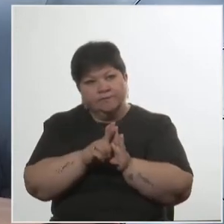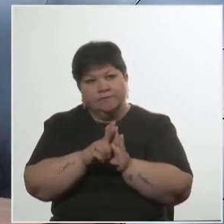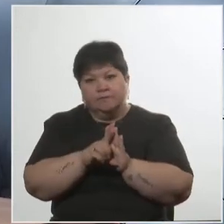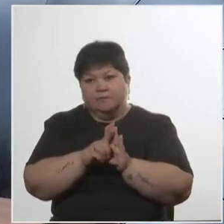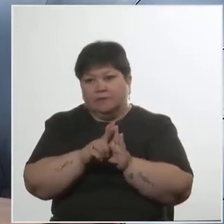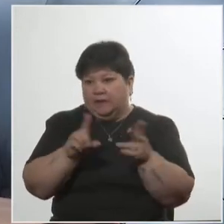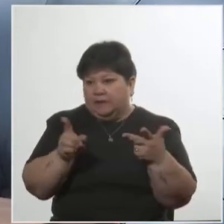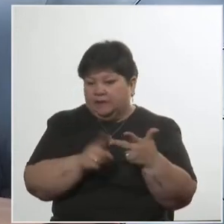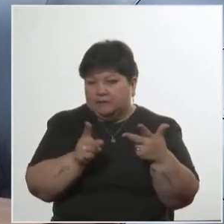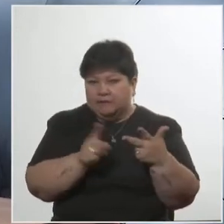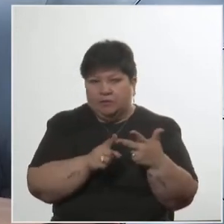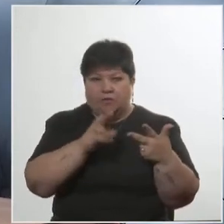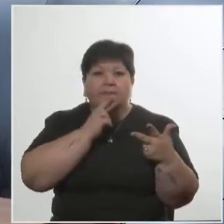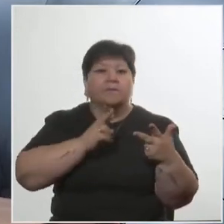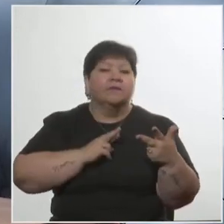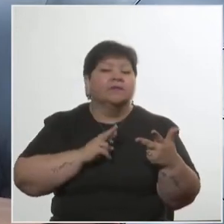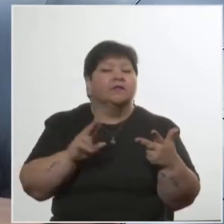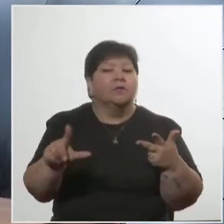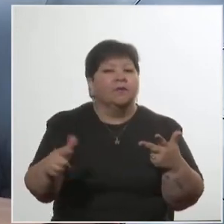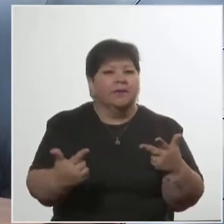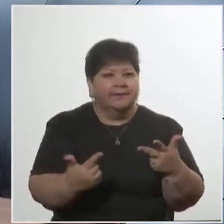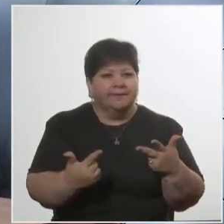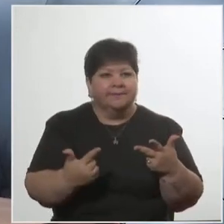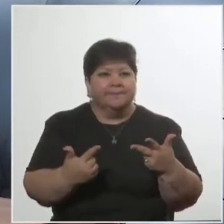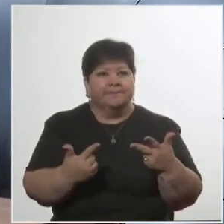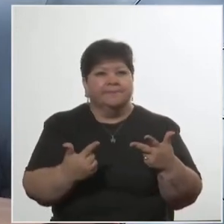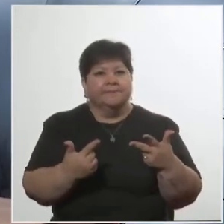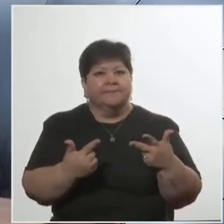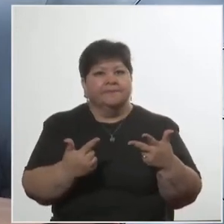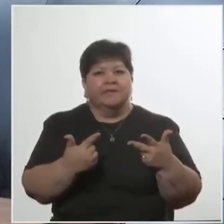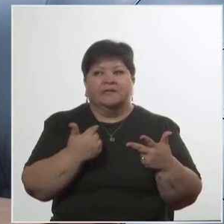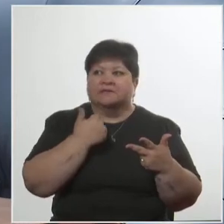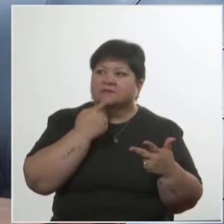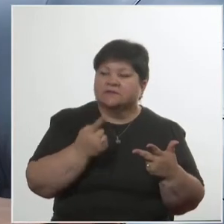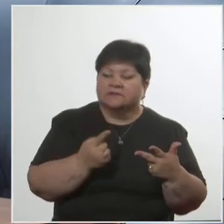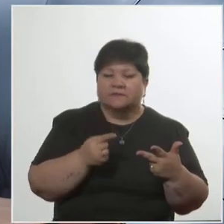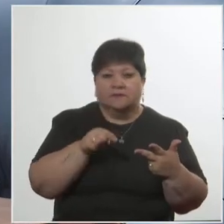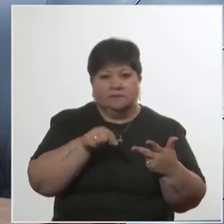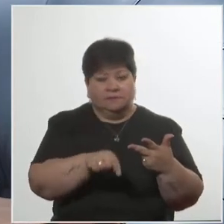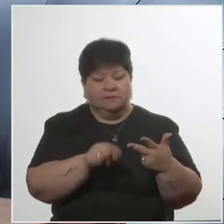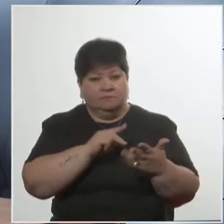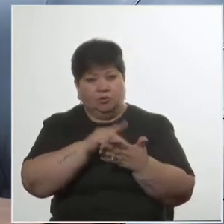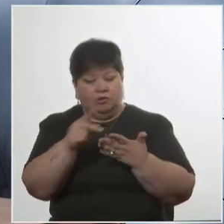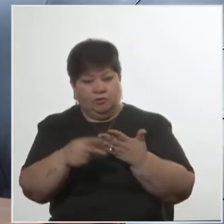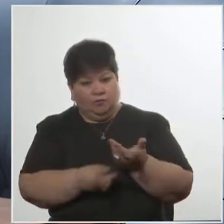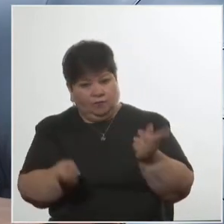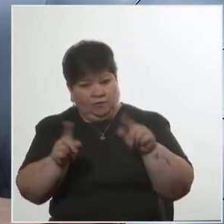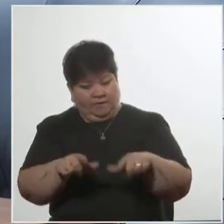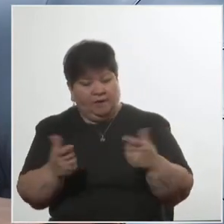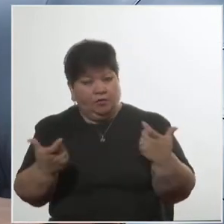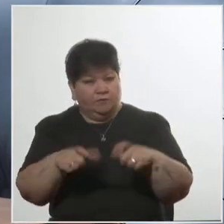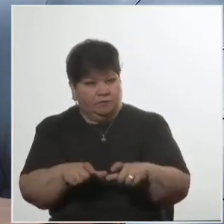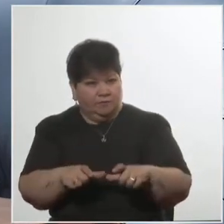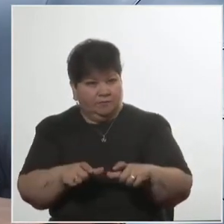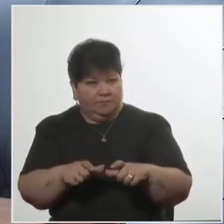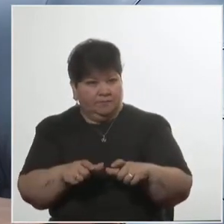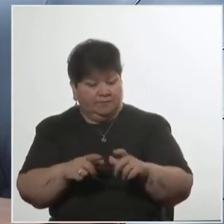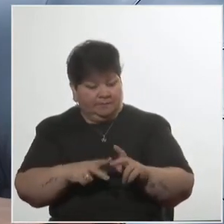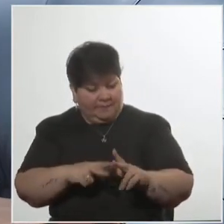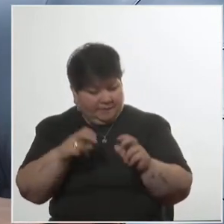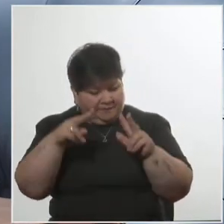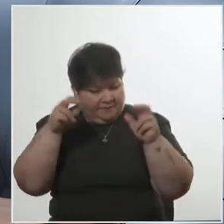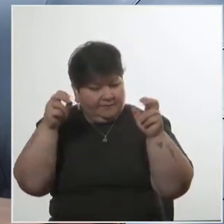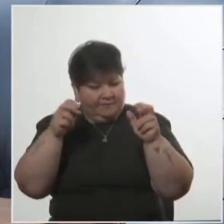respuesta de si es viable que el proyecto vuelva a comisión para estudiar con